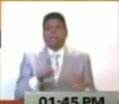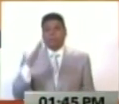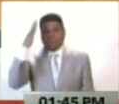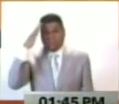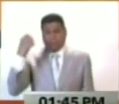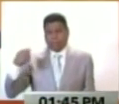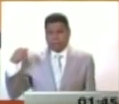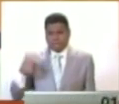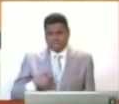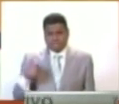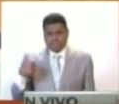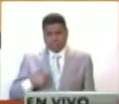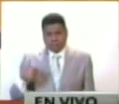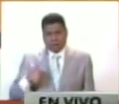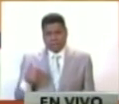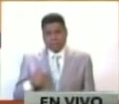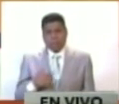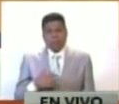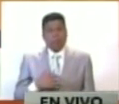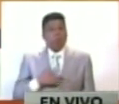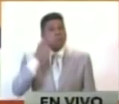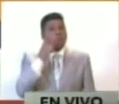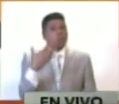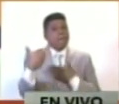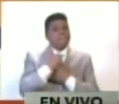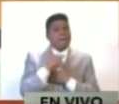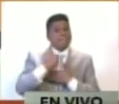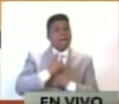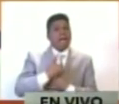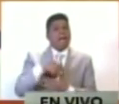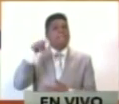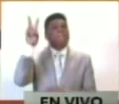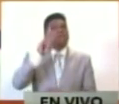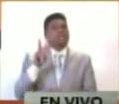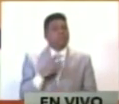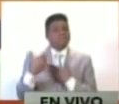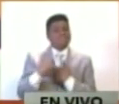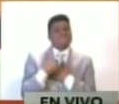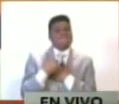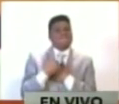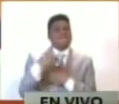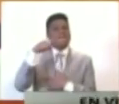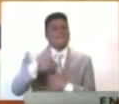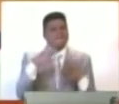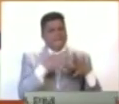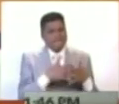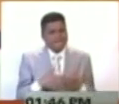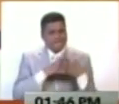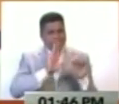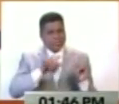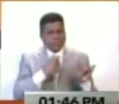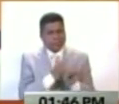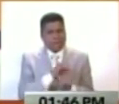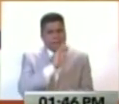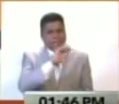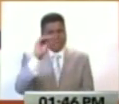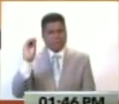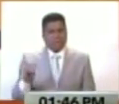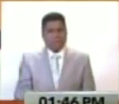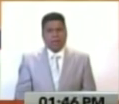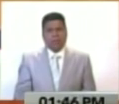es justamente la intervención de Venezuela, la intervención internacional de Venezuela. Han llamado incluso a que